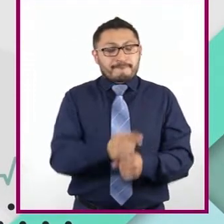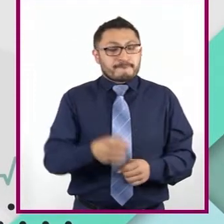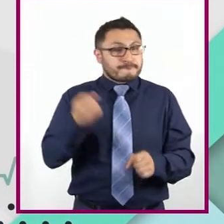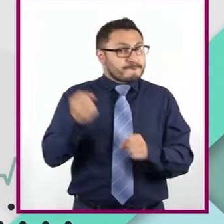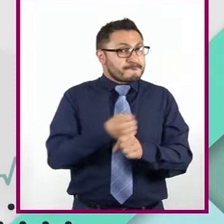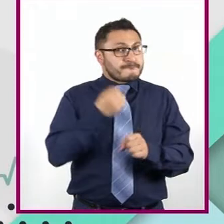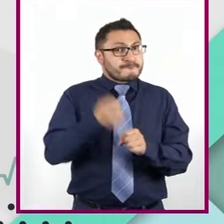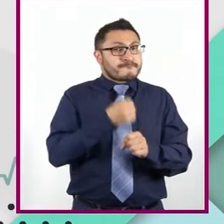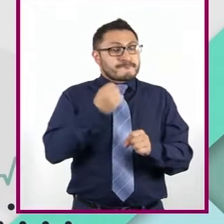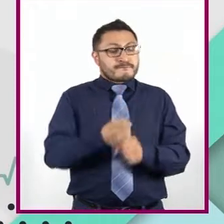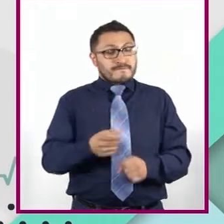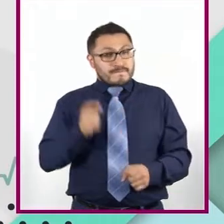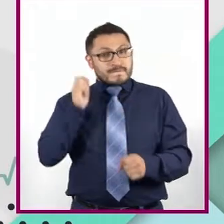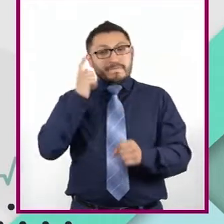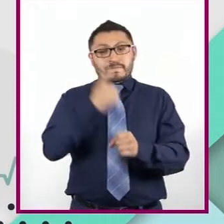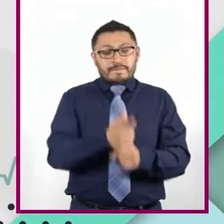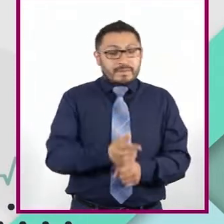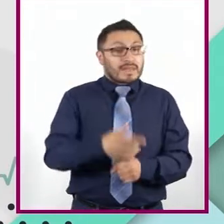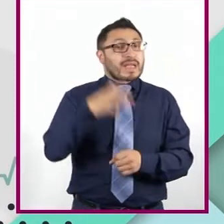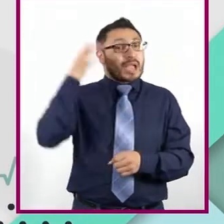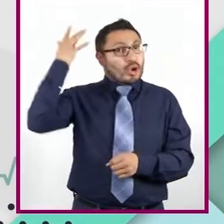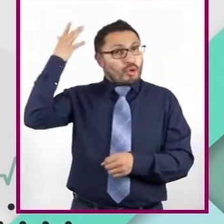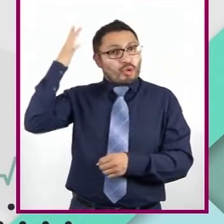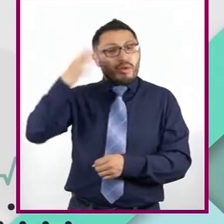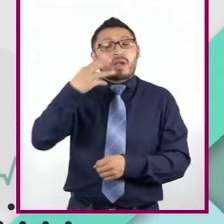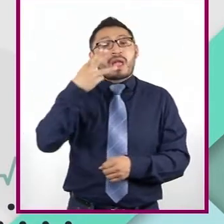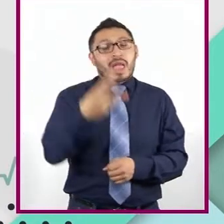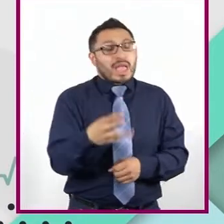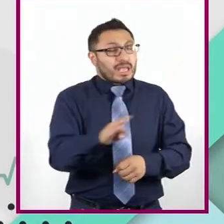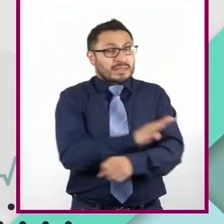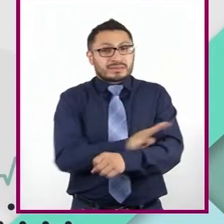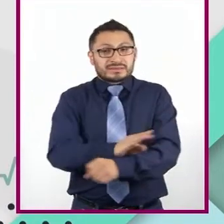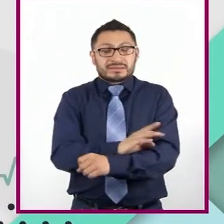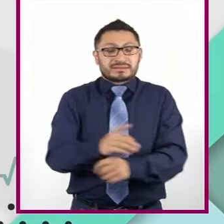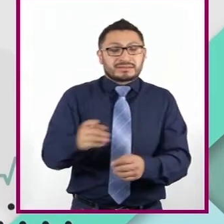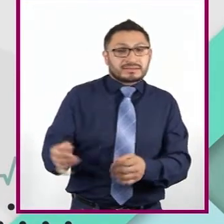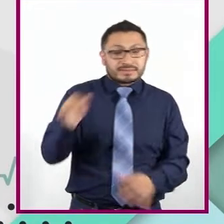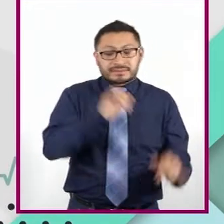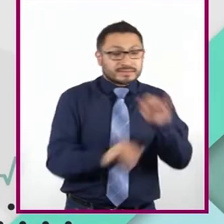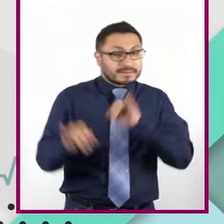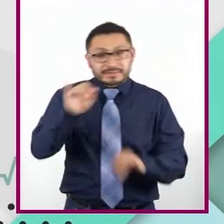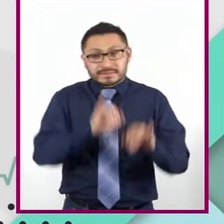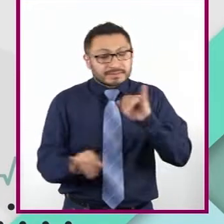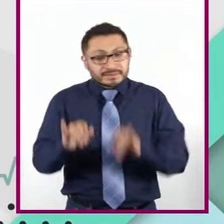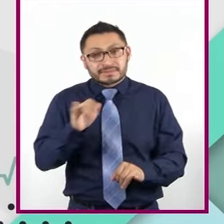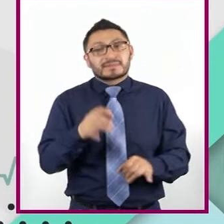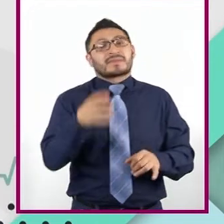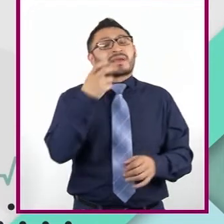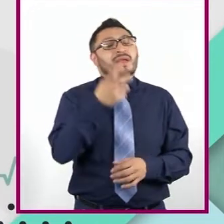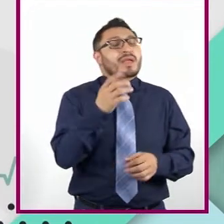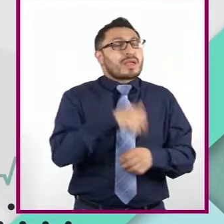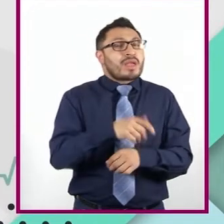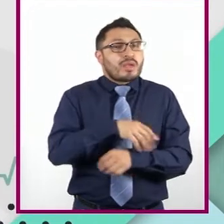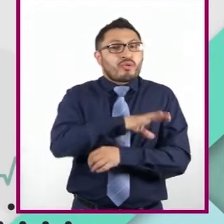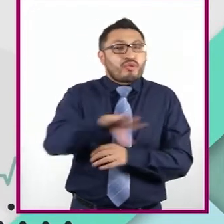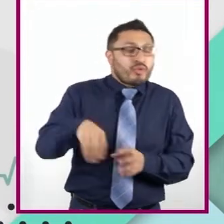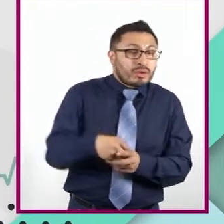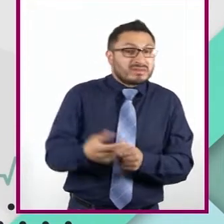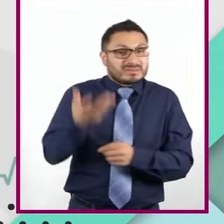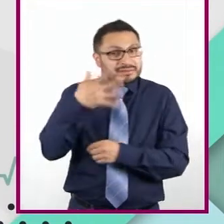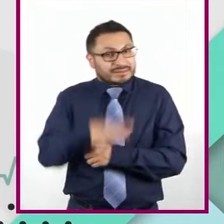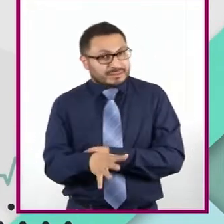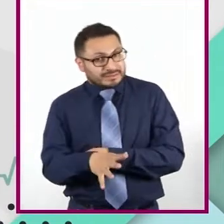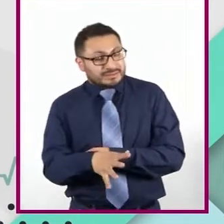frecuencial de que caiga sol es 3 casos favorables en el experimento, entre el número total de intentos, que son